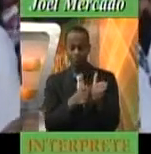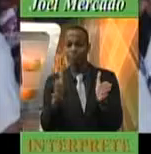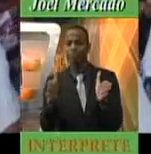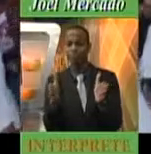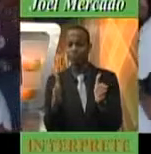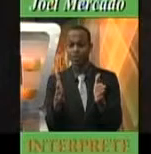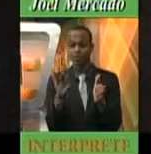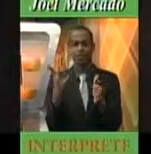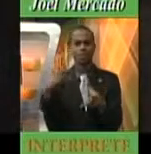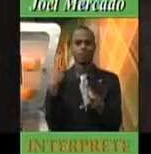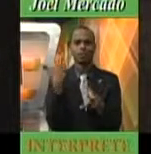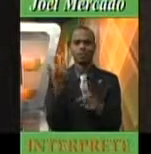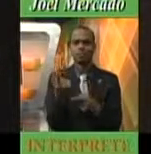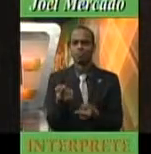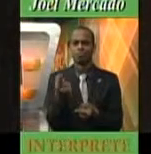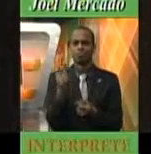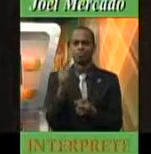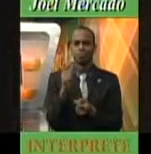en estos 3 años,